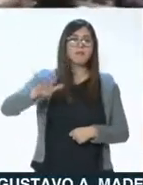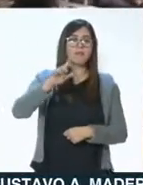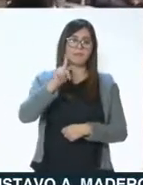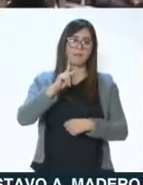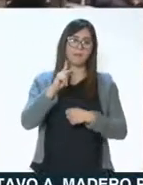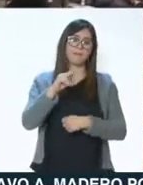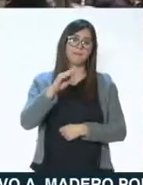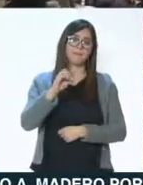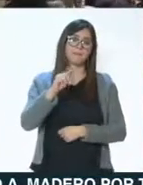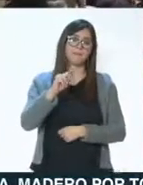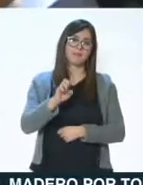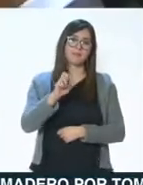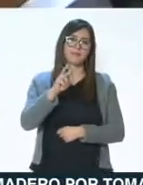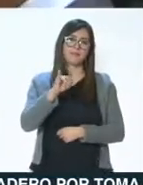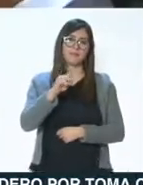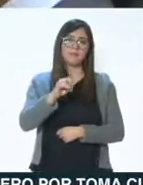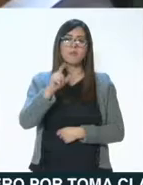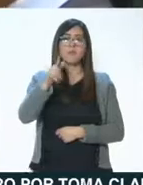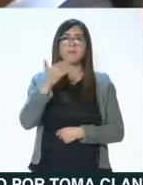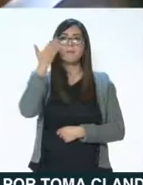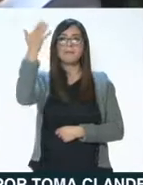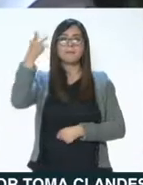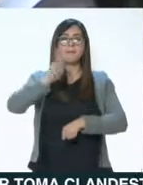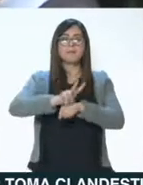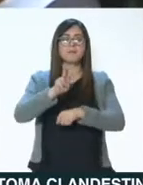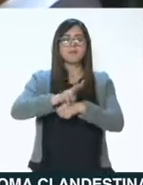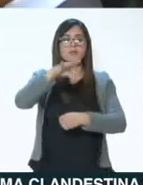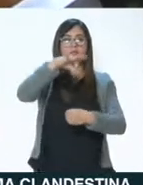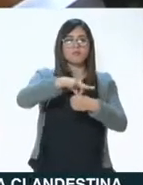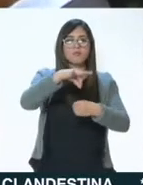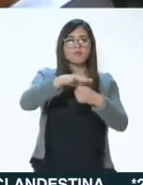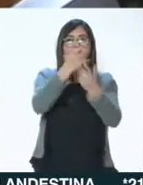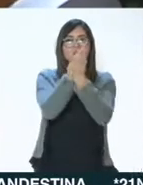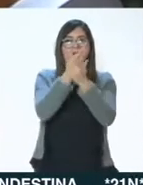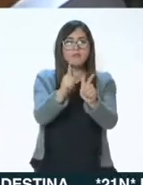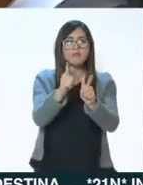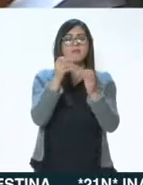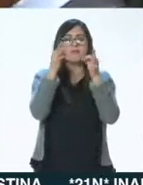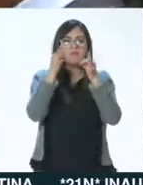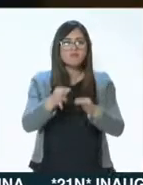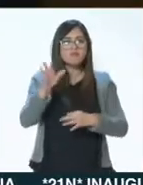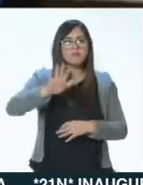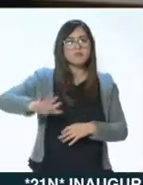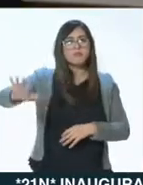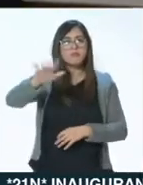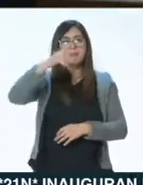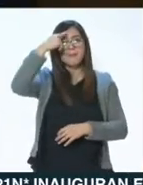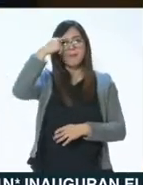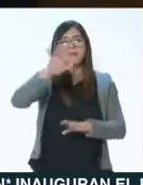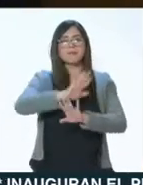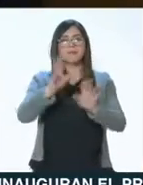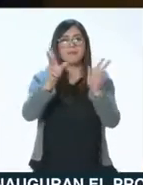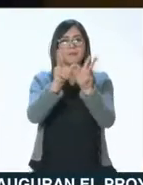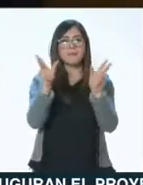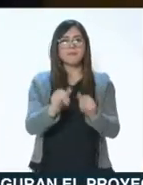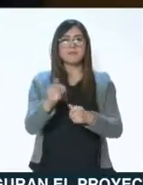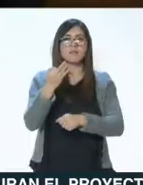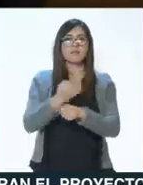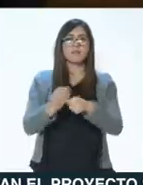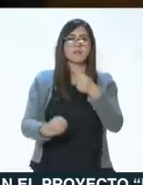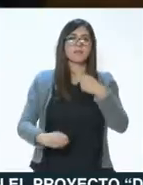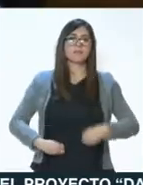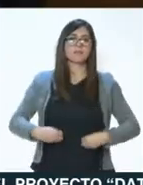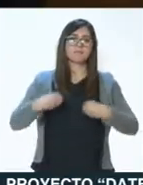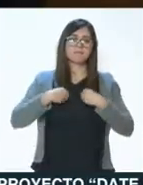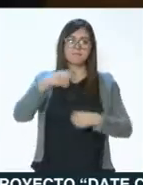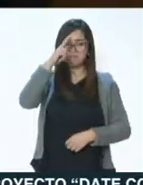convoque a elecciones presidenciales libres, transparentes y creíbles en este país para alcanzar una solución pacífica a la crisis. Al término